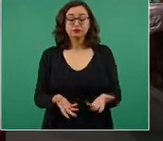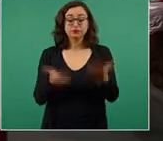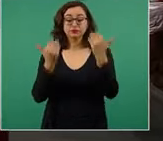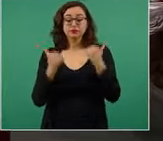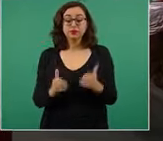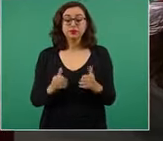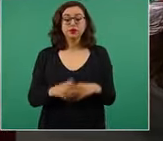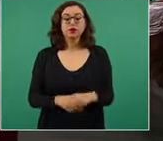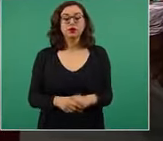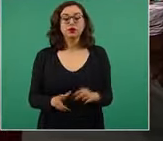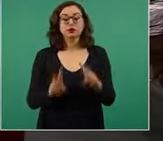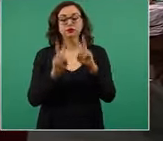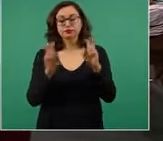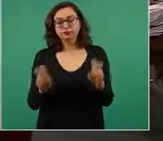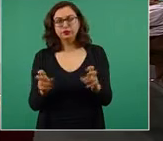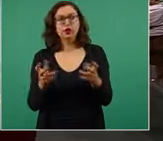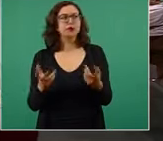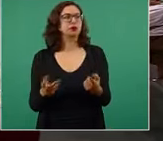con bienestar,